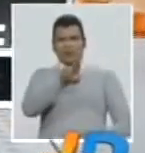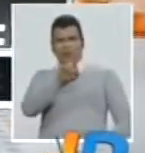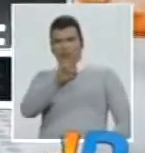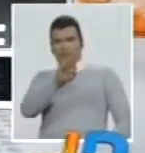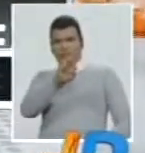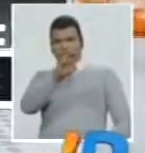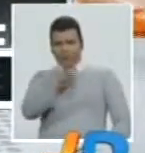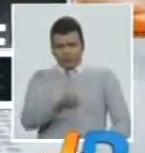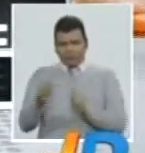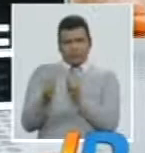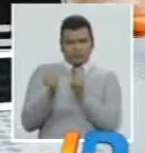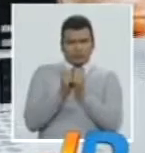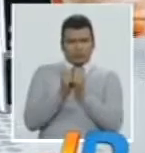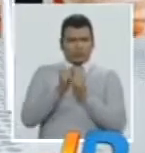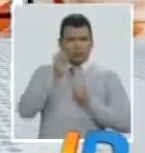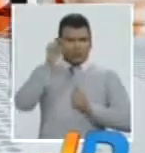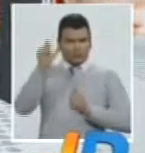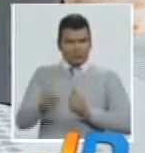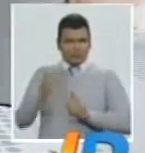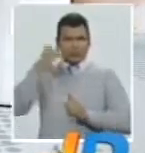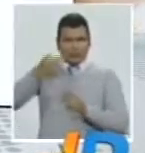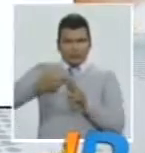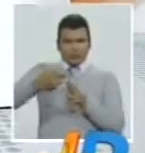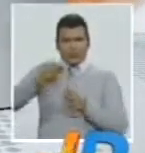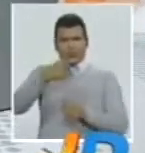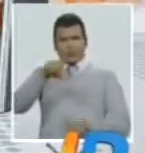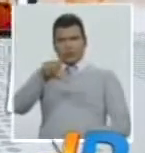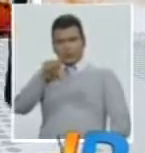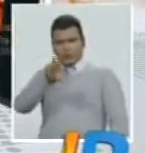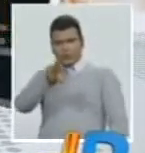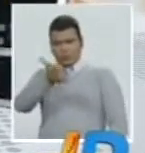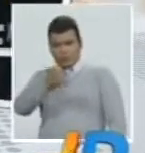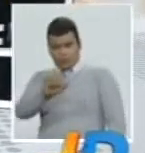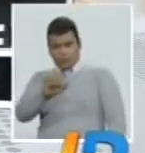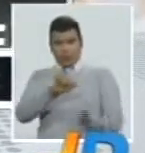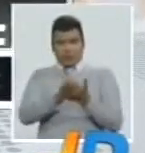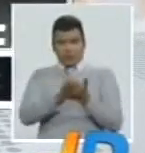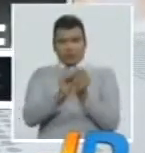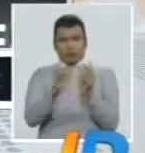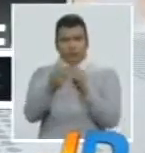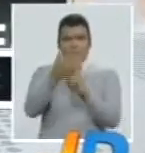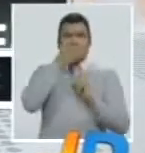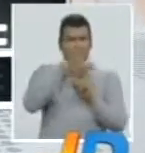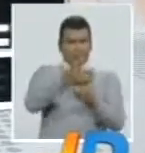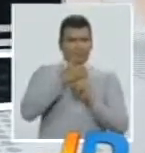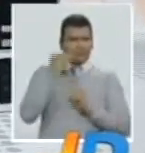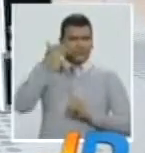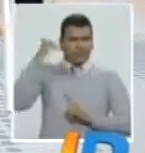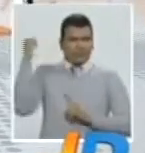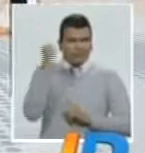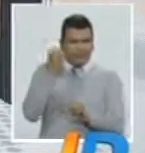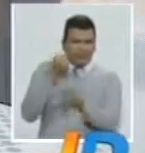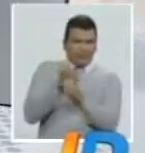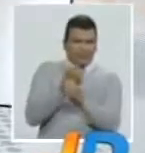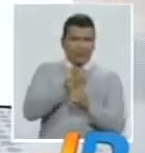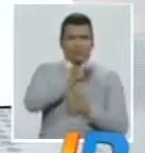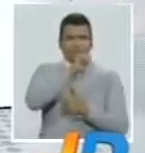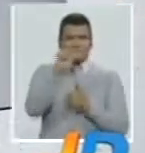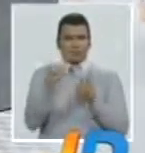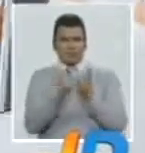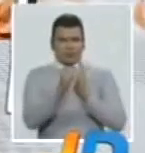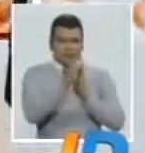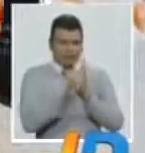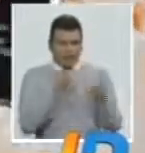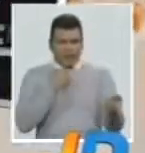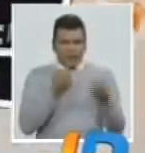en compañía de la doctora Gloria Ruego, persona que asesoraba la agenda